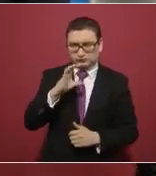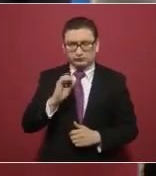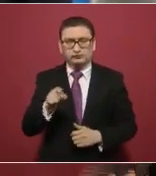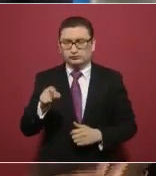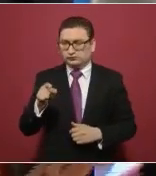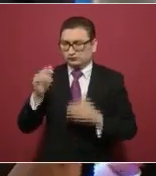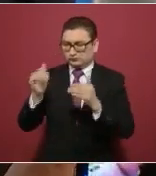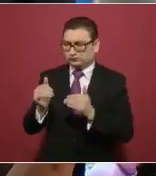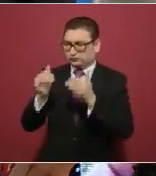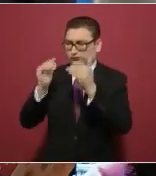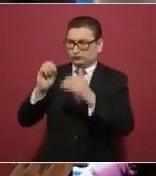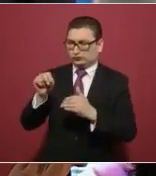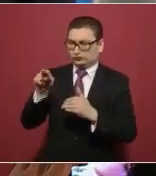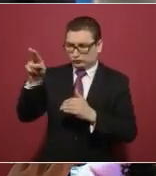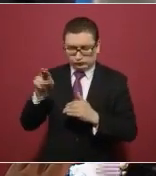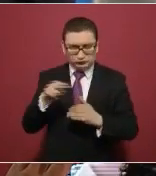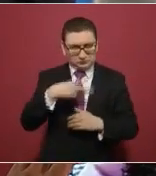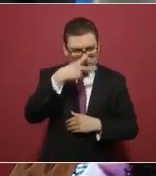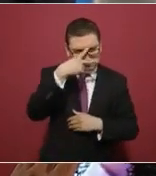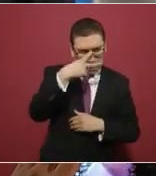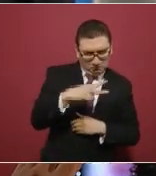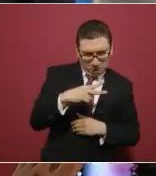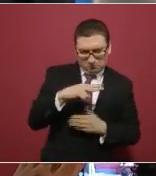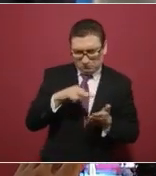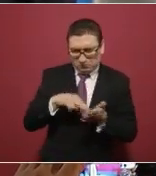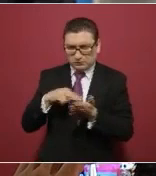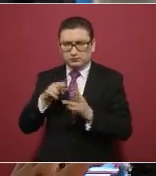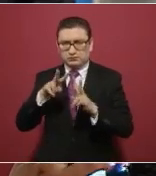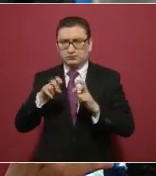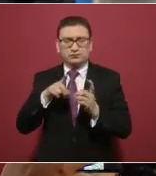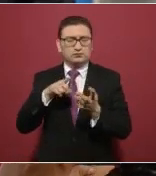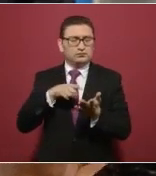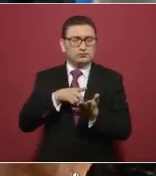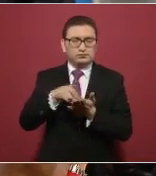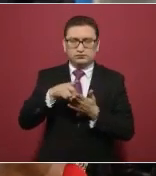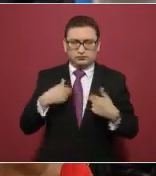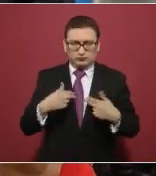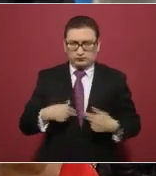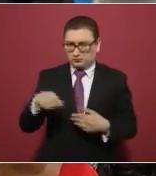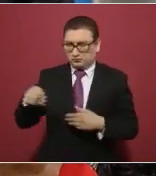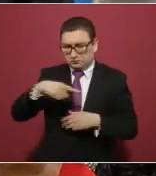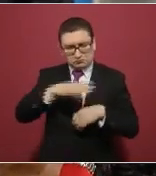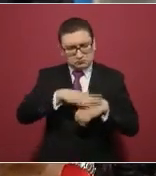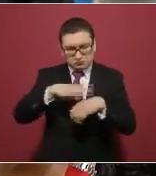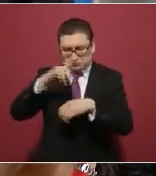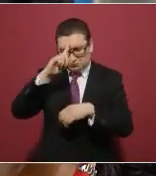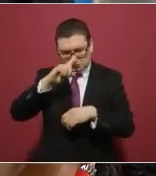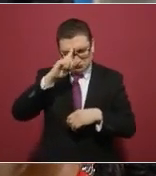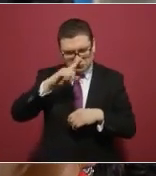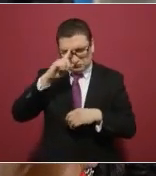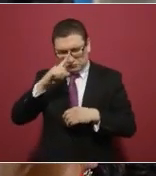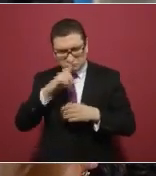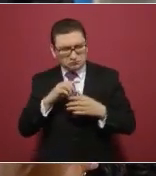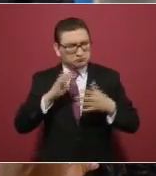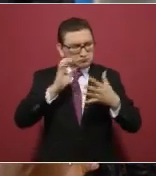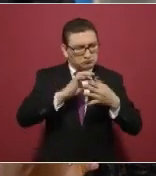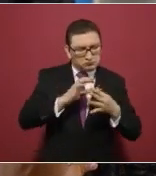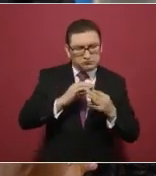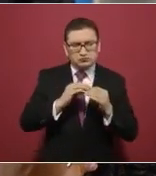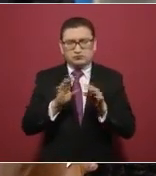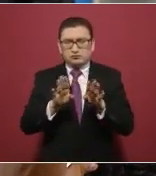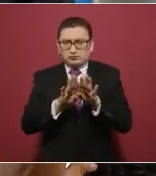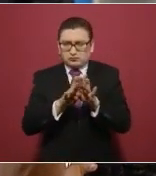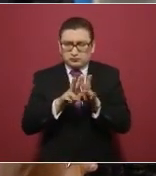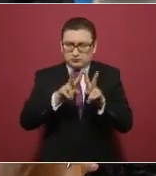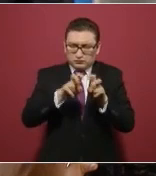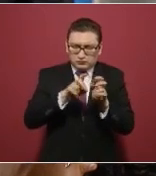Alto Comisionado de las Naciones Unidas para los Derechos Humanos para brindar asesoría y asistencia técnica para la formación en materia